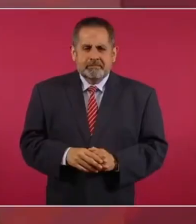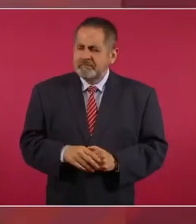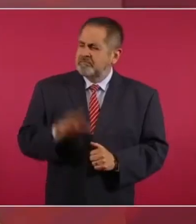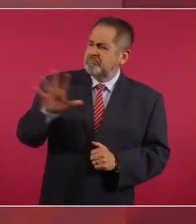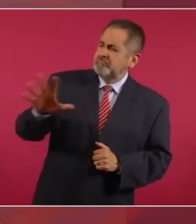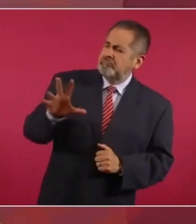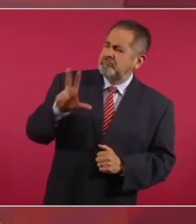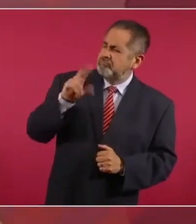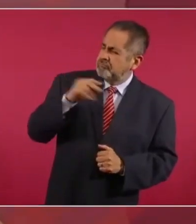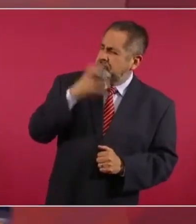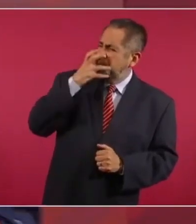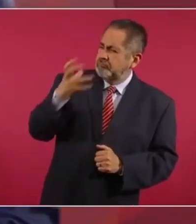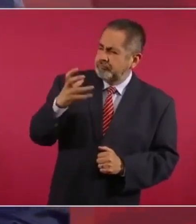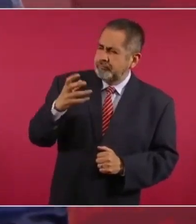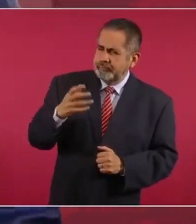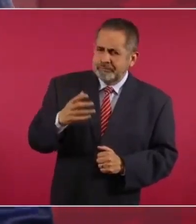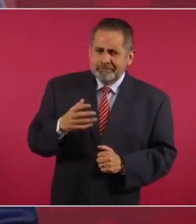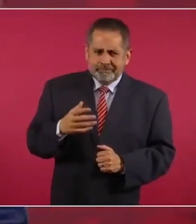grites,